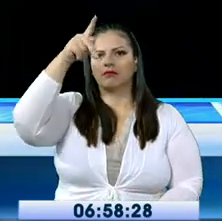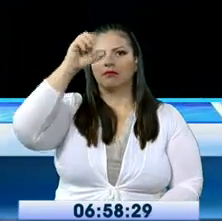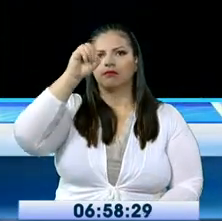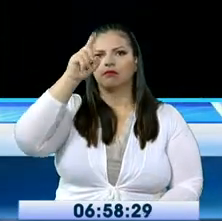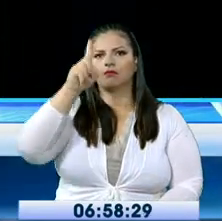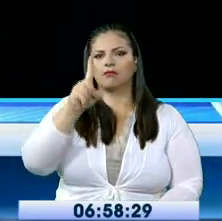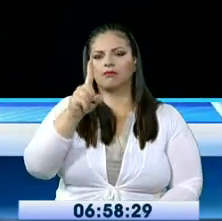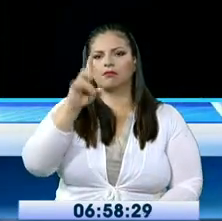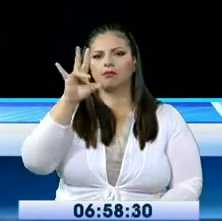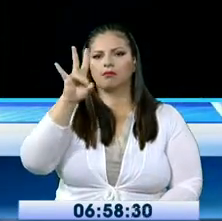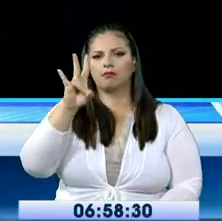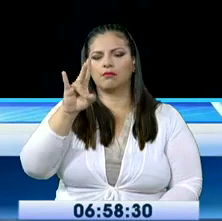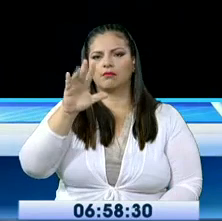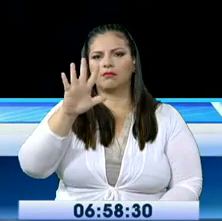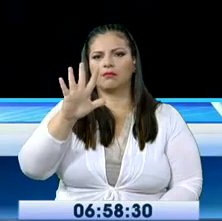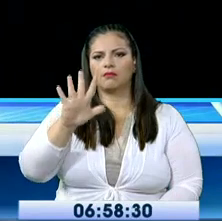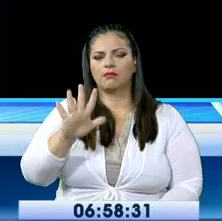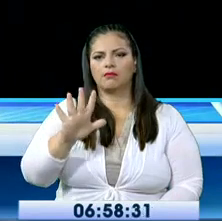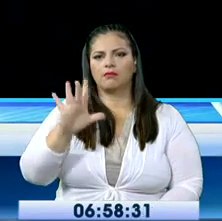017589